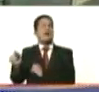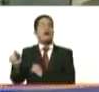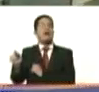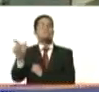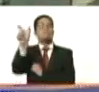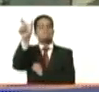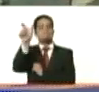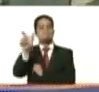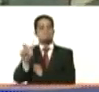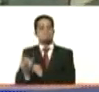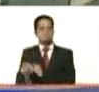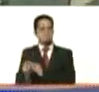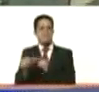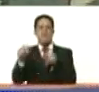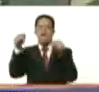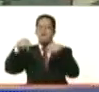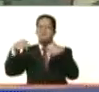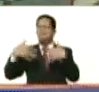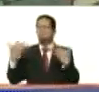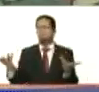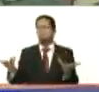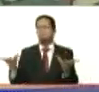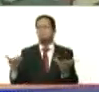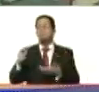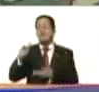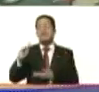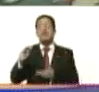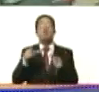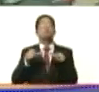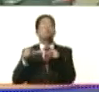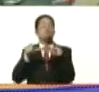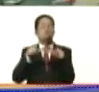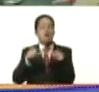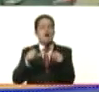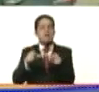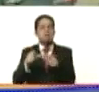el comando central de la operación Zamora, para liberar